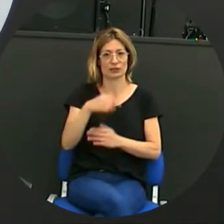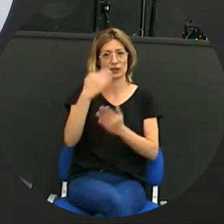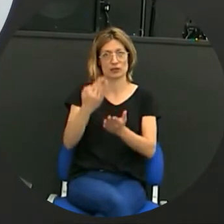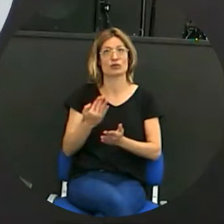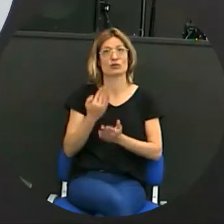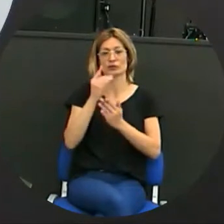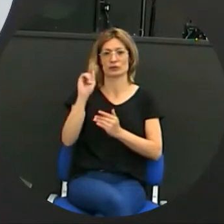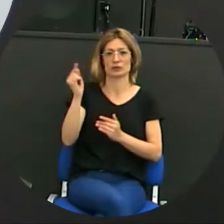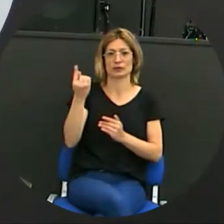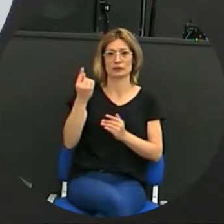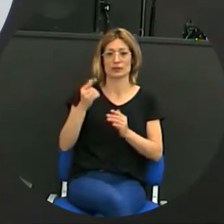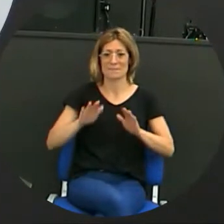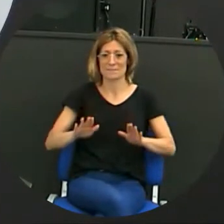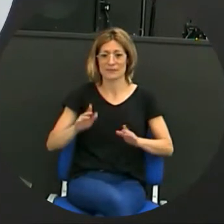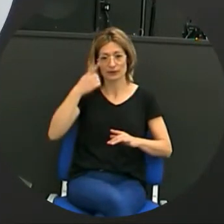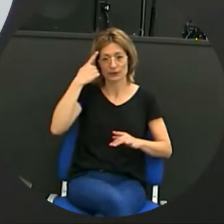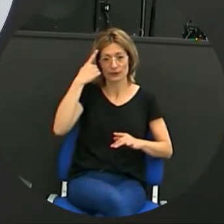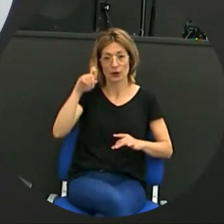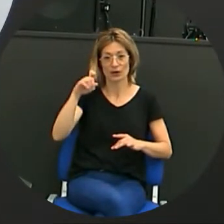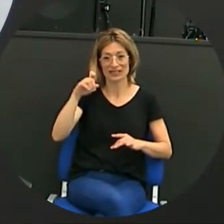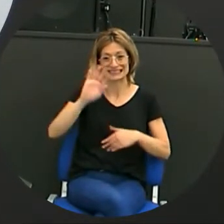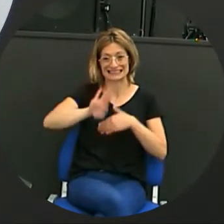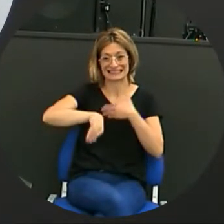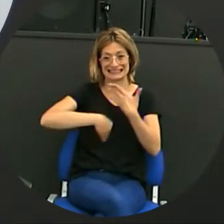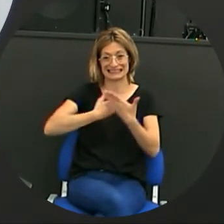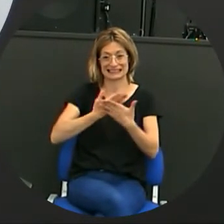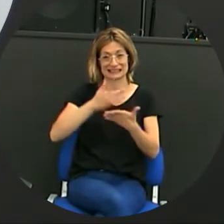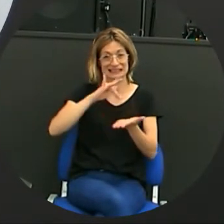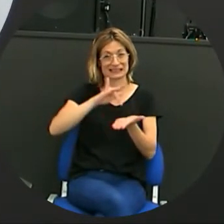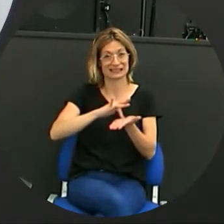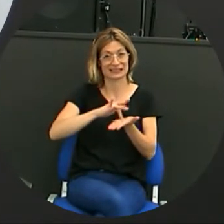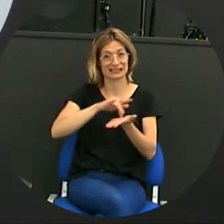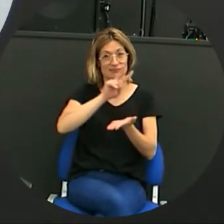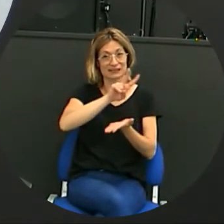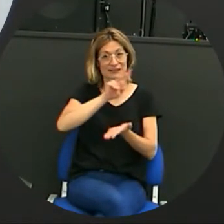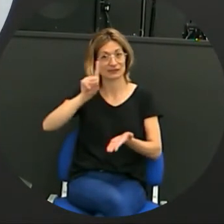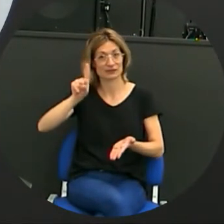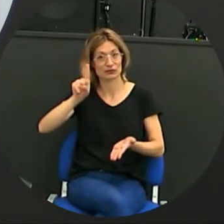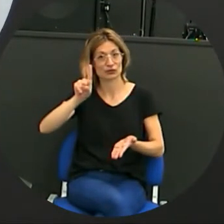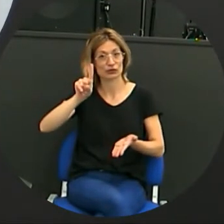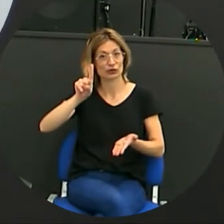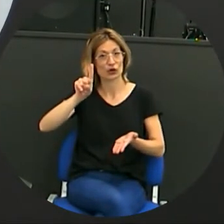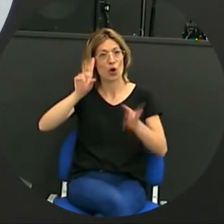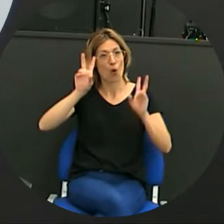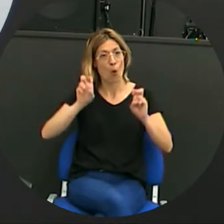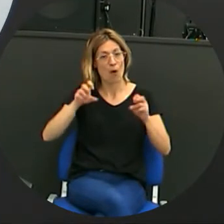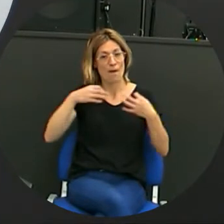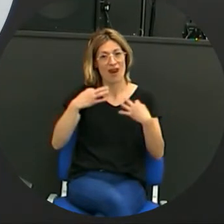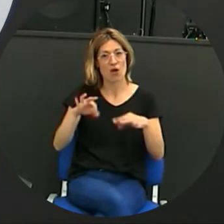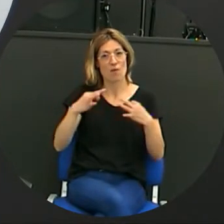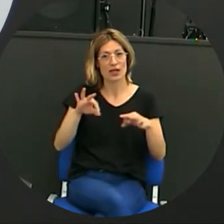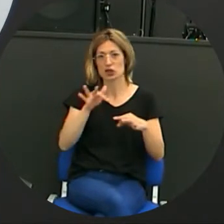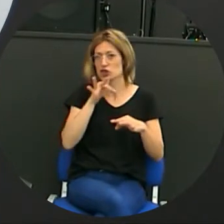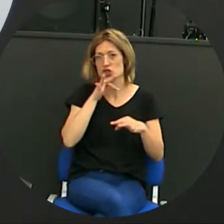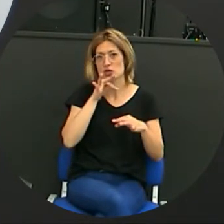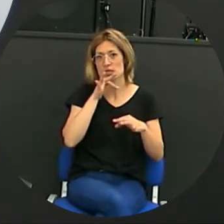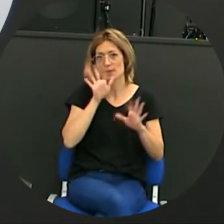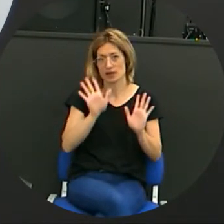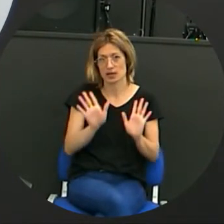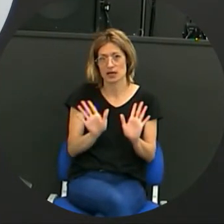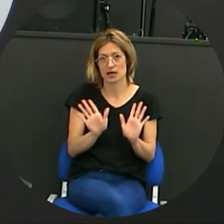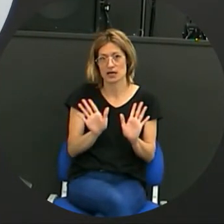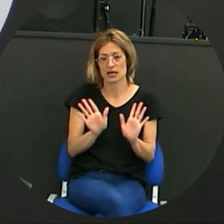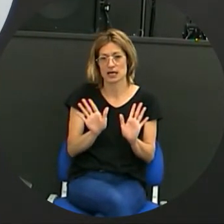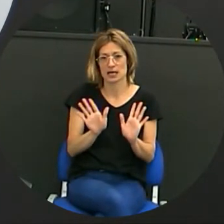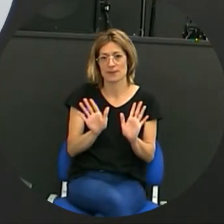que hasta el día 21 no estará la nueva normalidad, donde se nos dirá